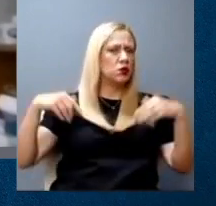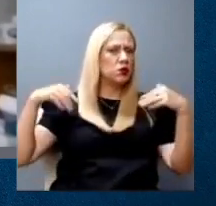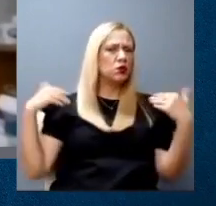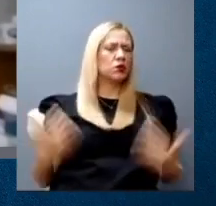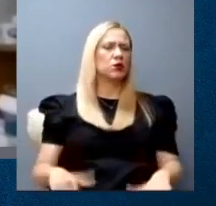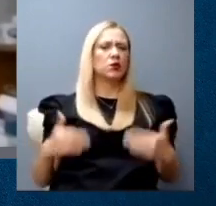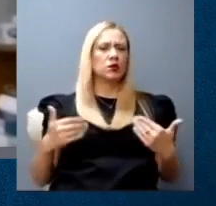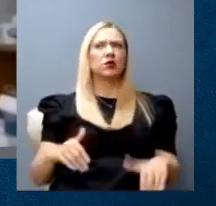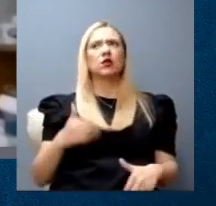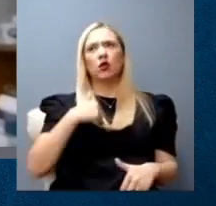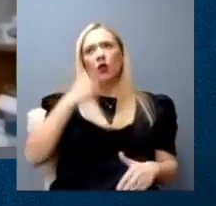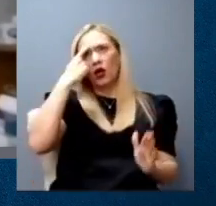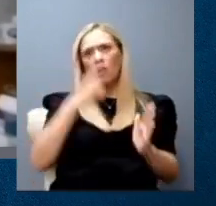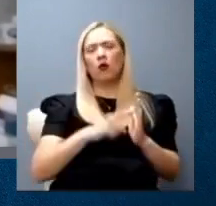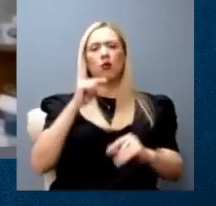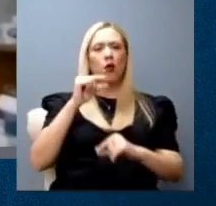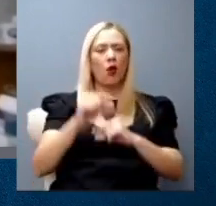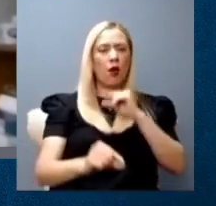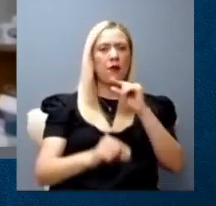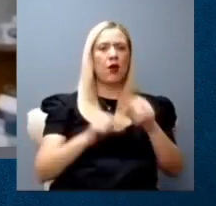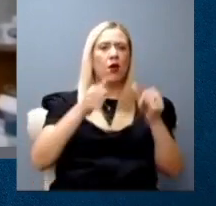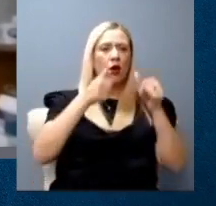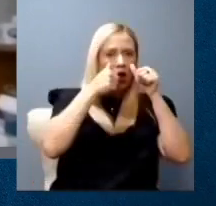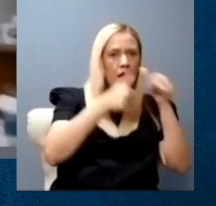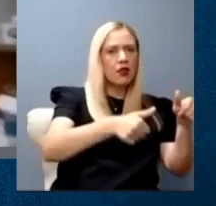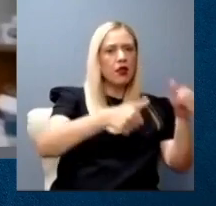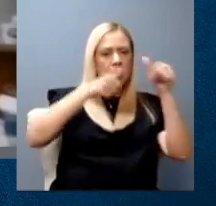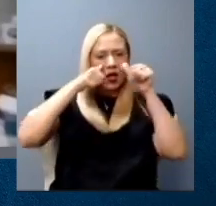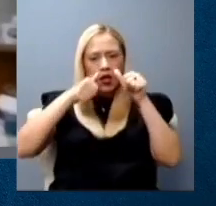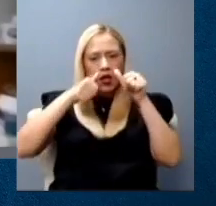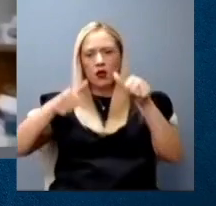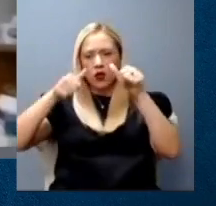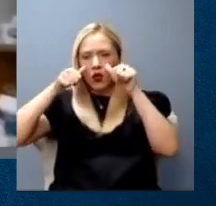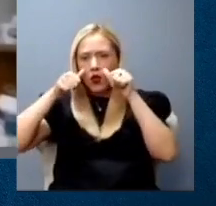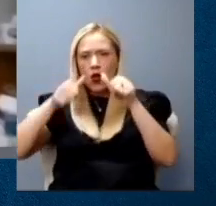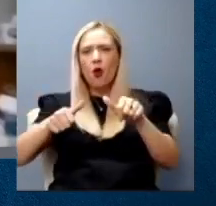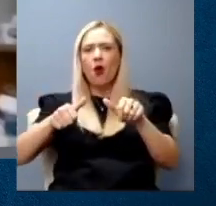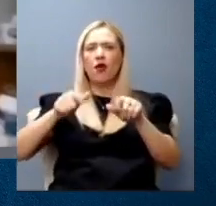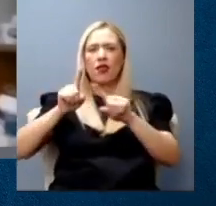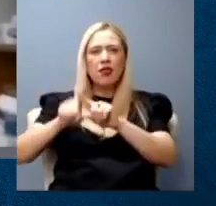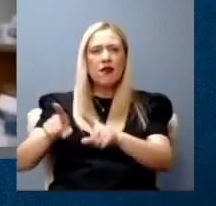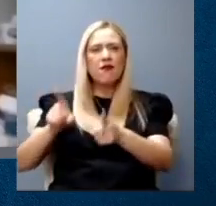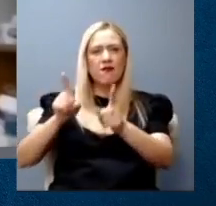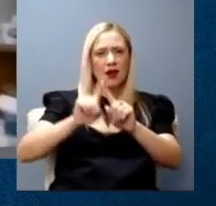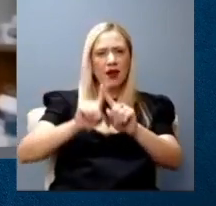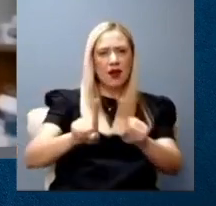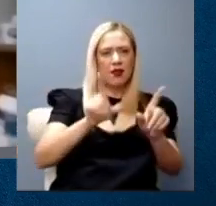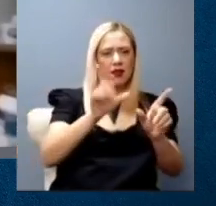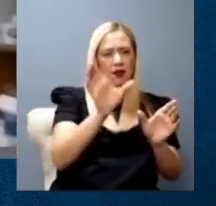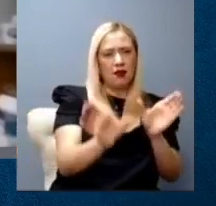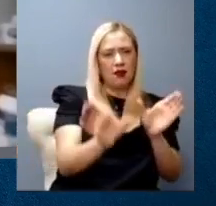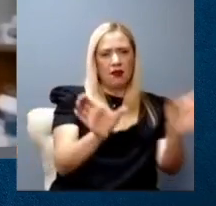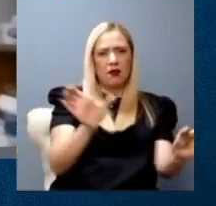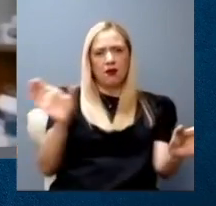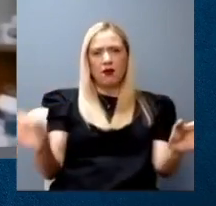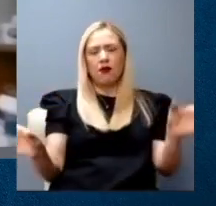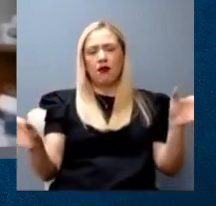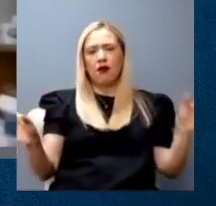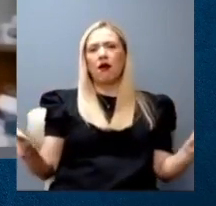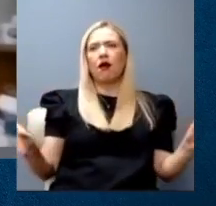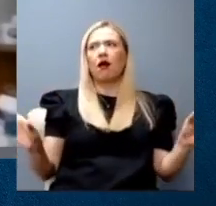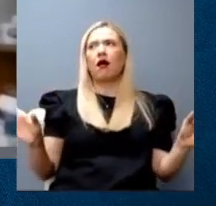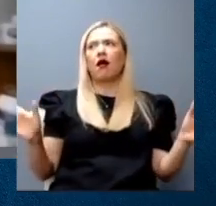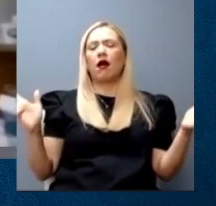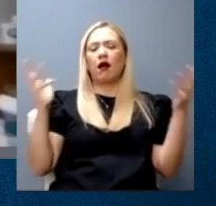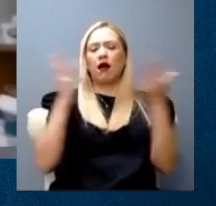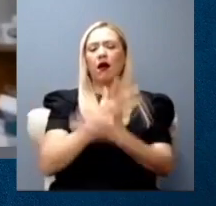va abordando mucho y lo va abordando de modo variado y nos va dejando